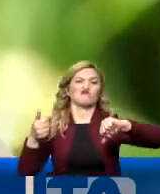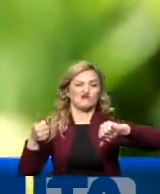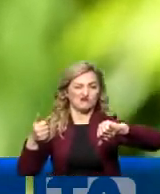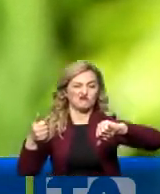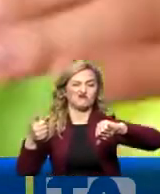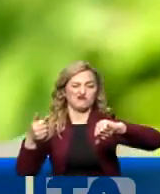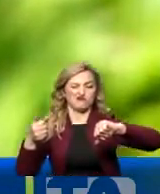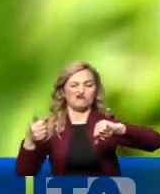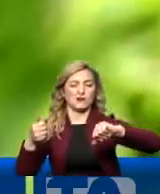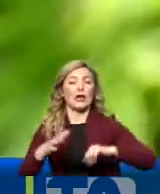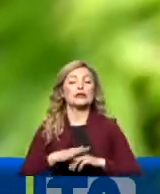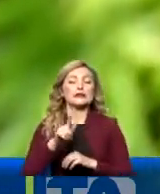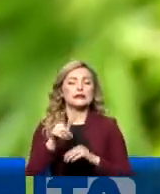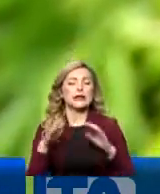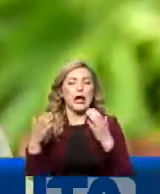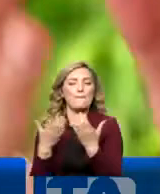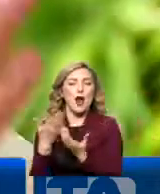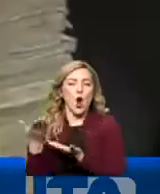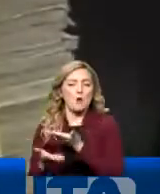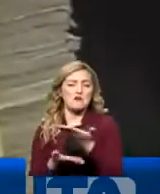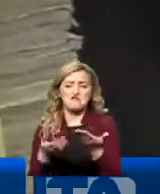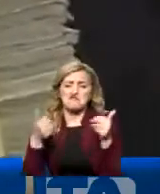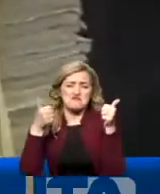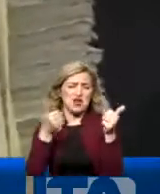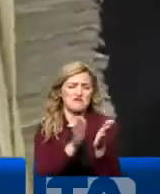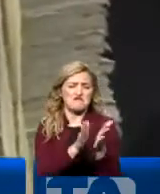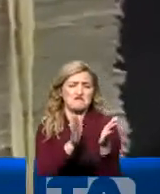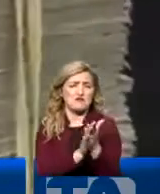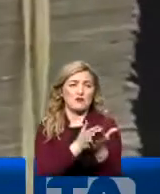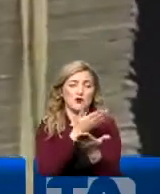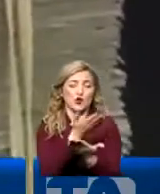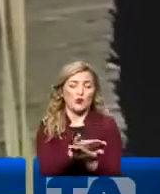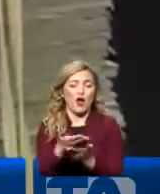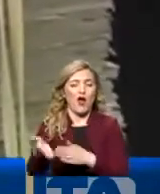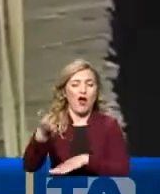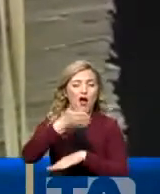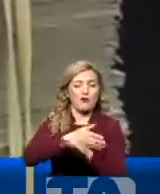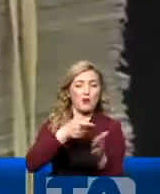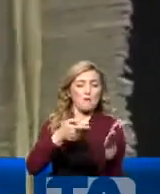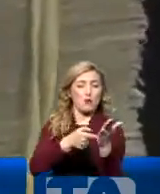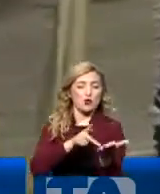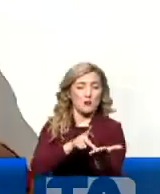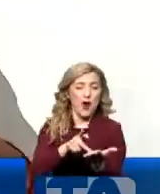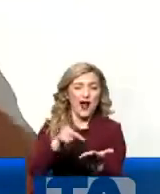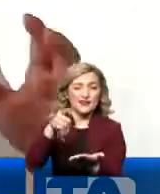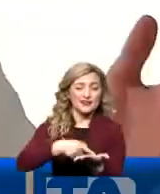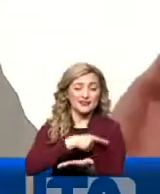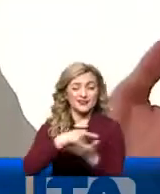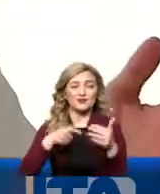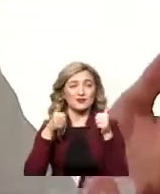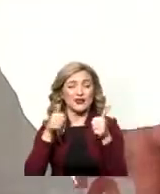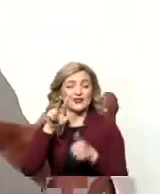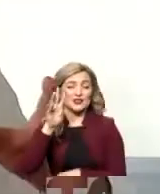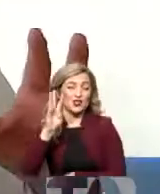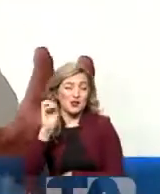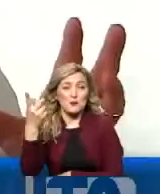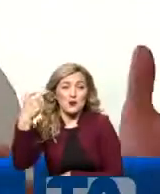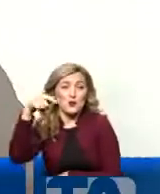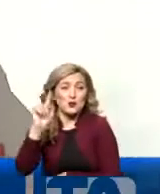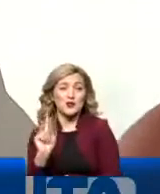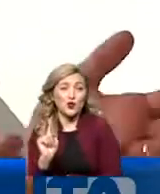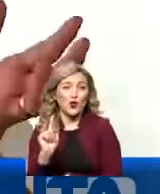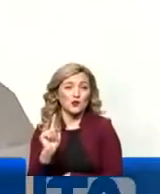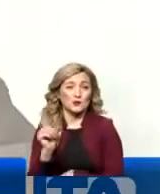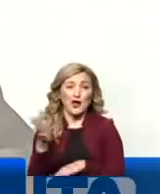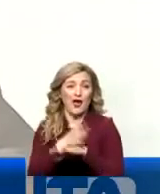Cámara de Comercio de Guayaquil, por ejemplo, aplauden que se haya planteado la eliminación del anticipo del impuesto a la renta. Son 360 millones de dólares que ese impuesto